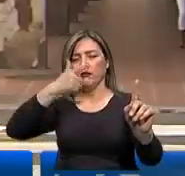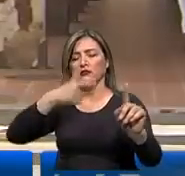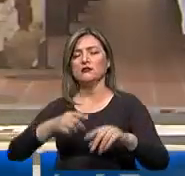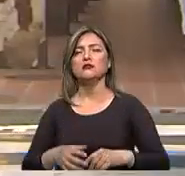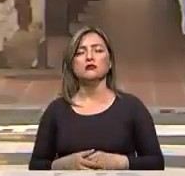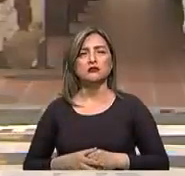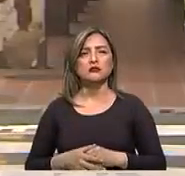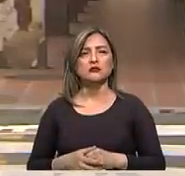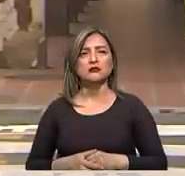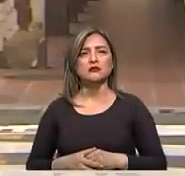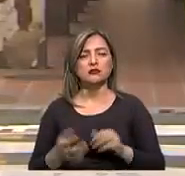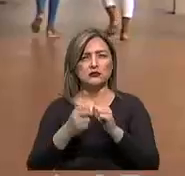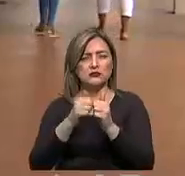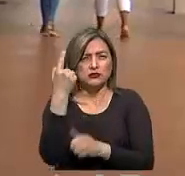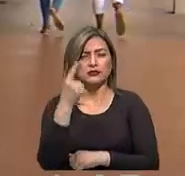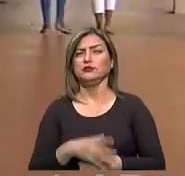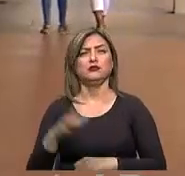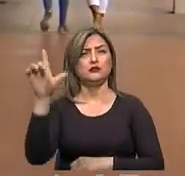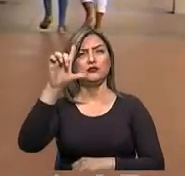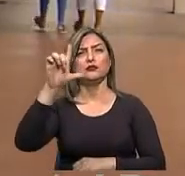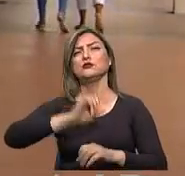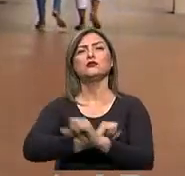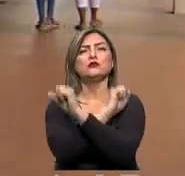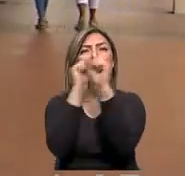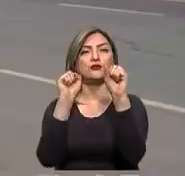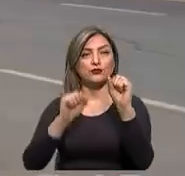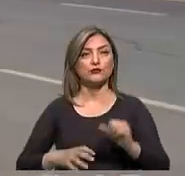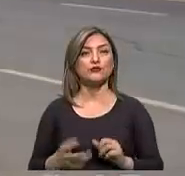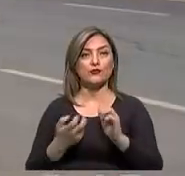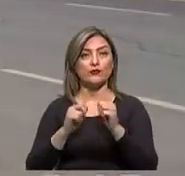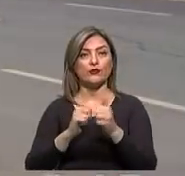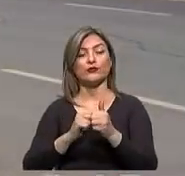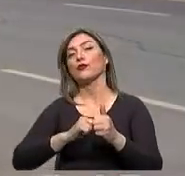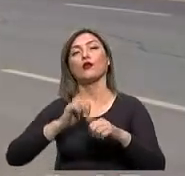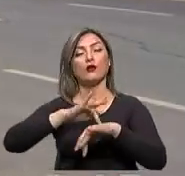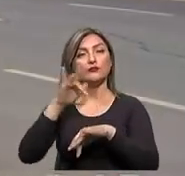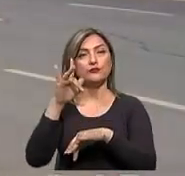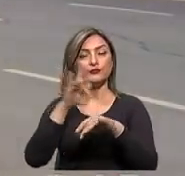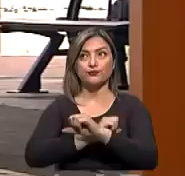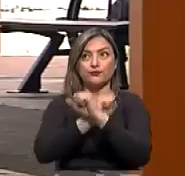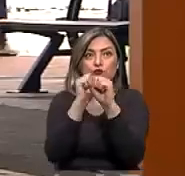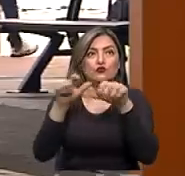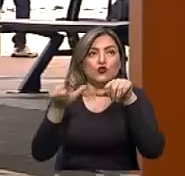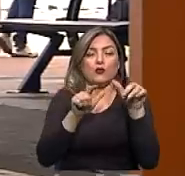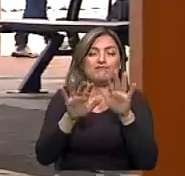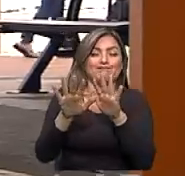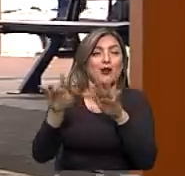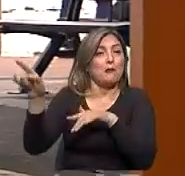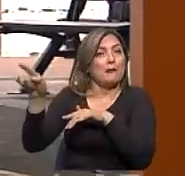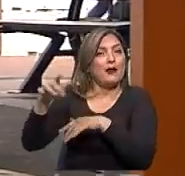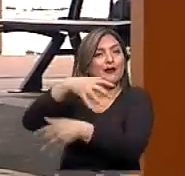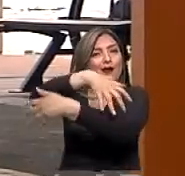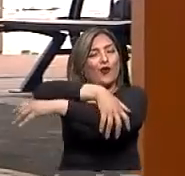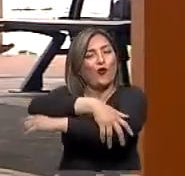no fue lo único registrado este feriado. El lunes en la mañana sucedió lo inimaginable a plena luz del día y en un lugar tan concurrido como el